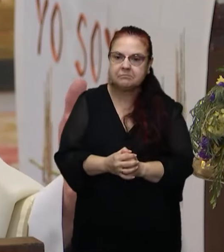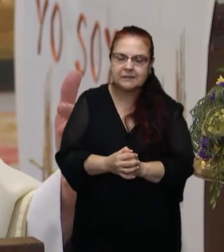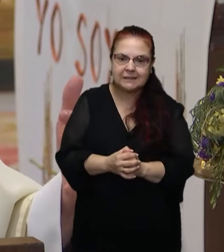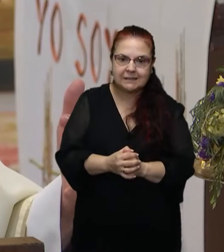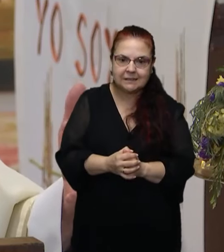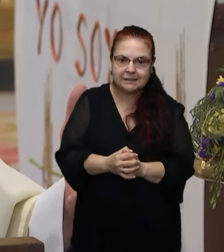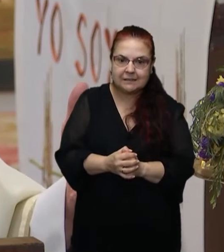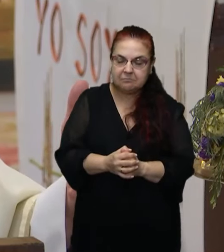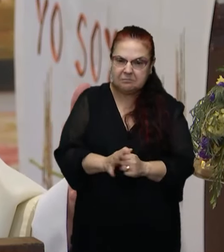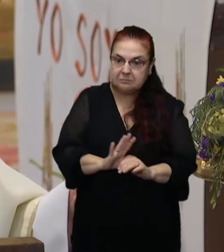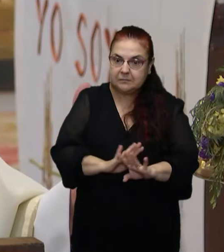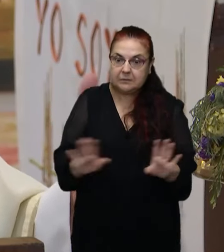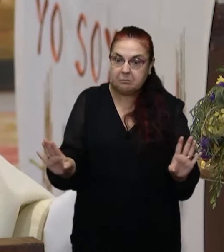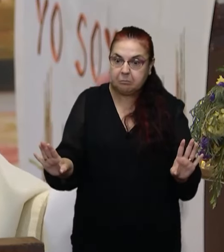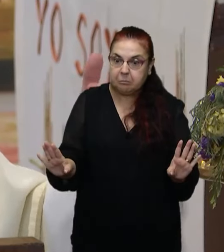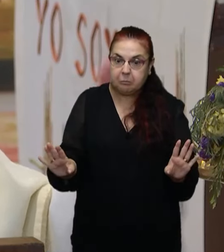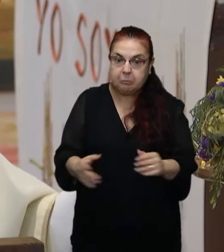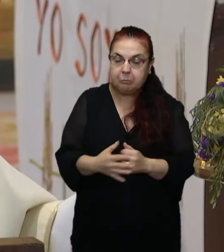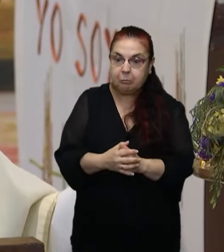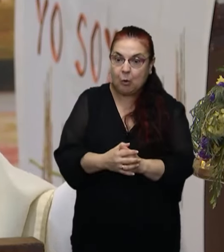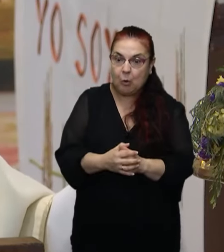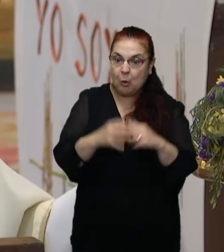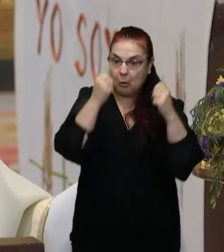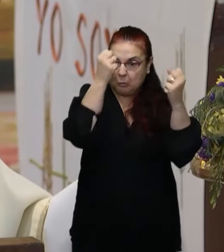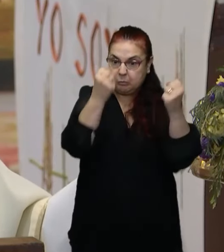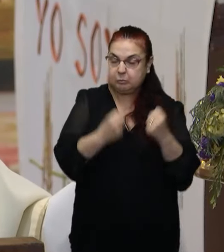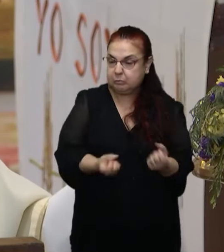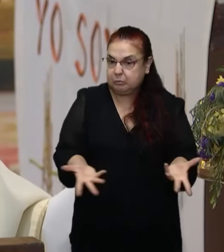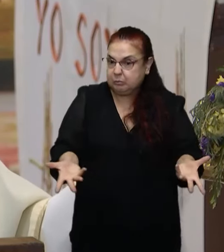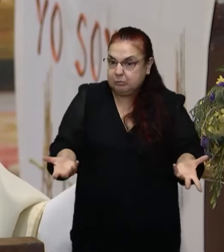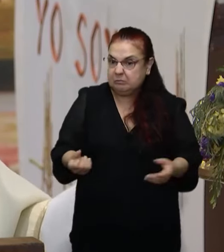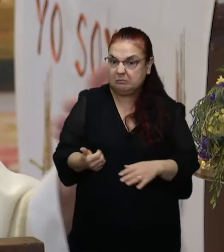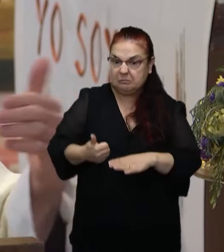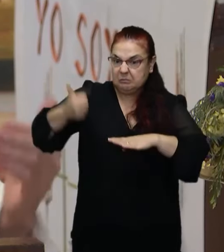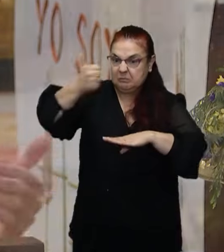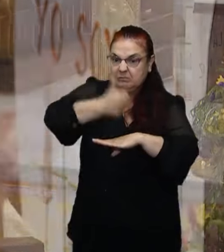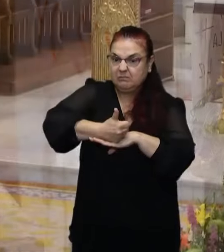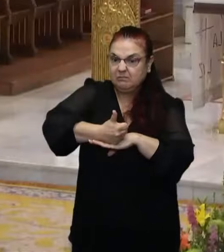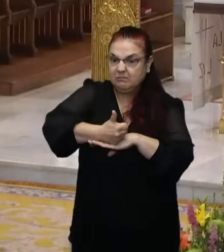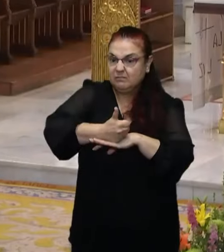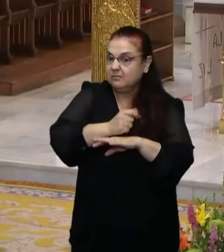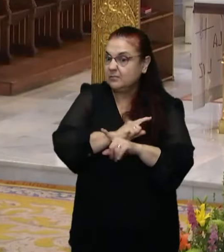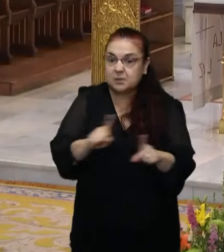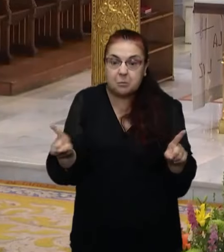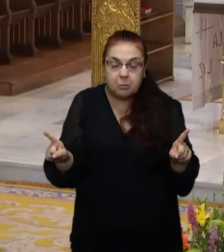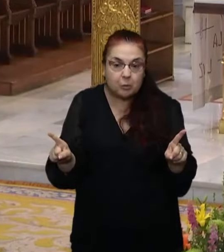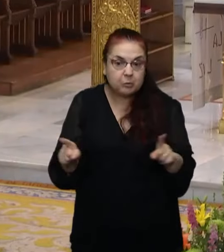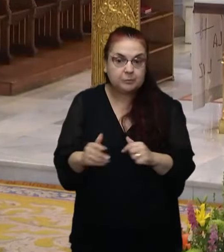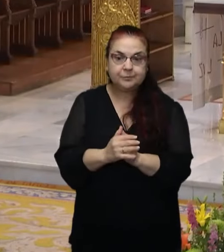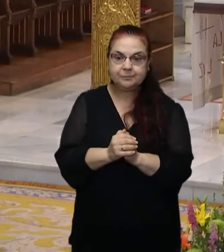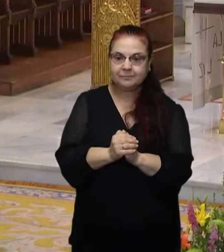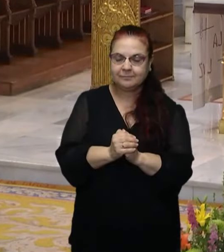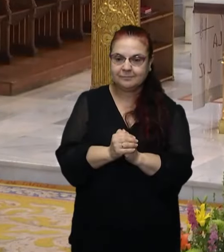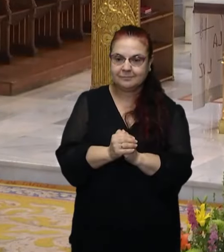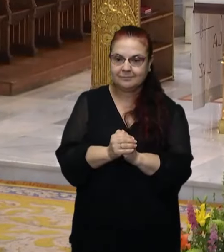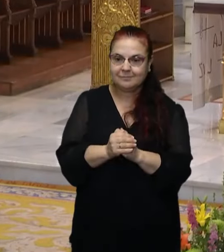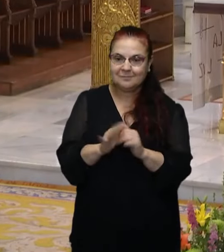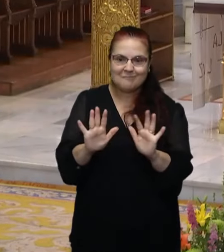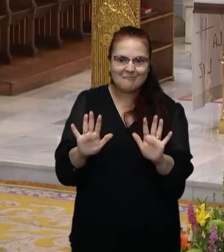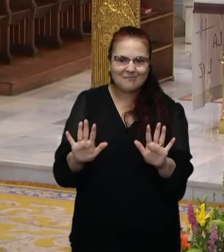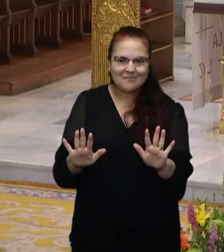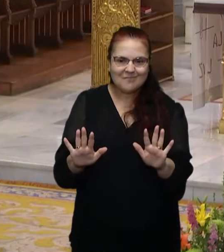pues un alto eclesiástico, no era nada de esto. Sin